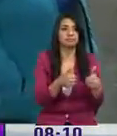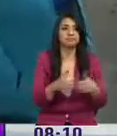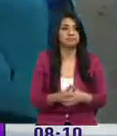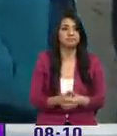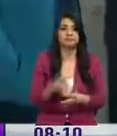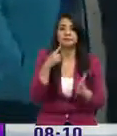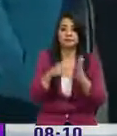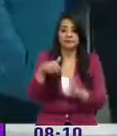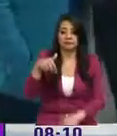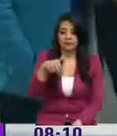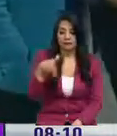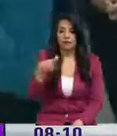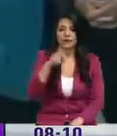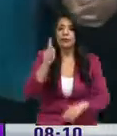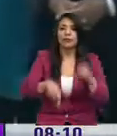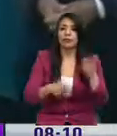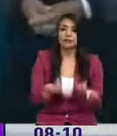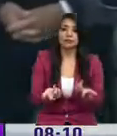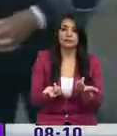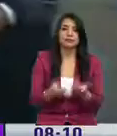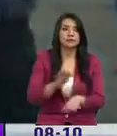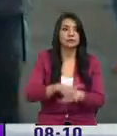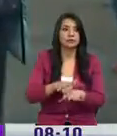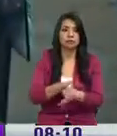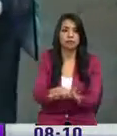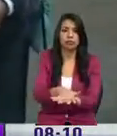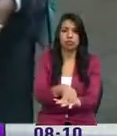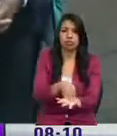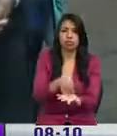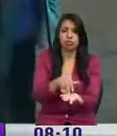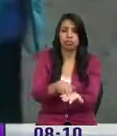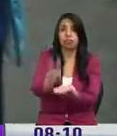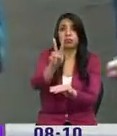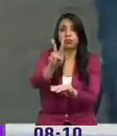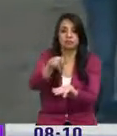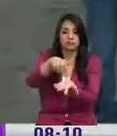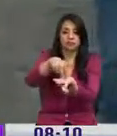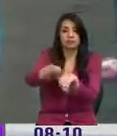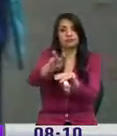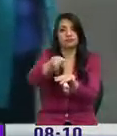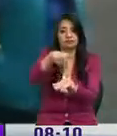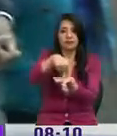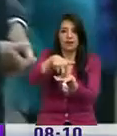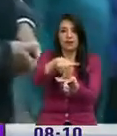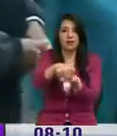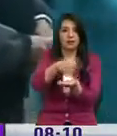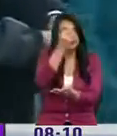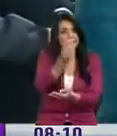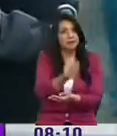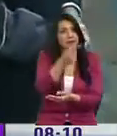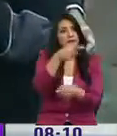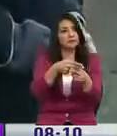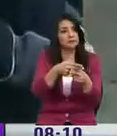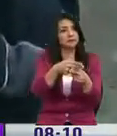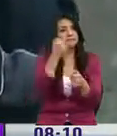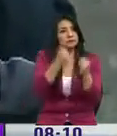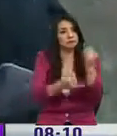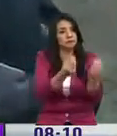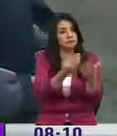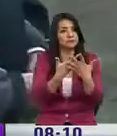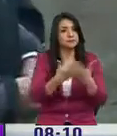siquiera podemos caminar mucho porque realmente es bastante resbaloso por el lodo que hay aquí buenos días vecina ayúdame con su nombre y